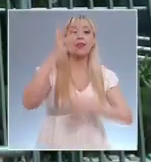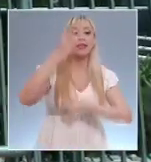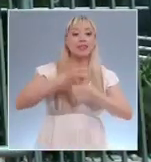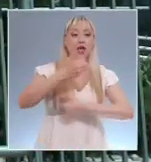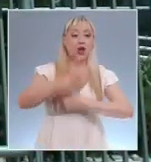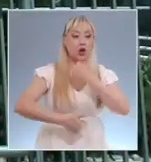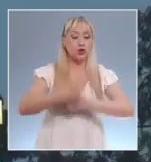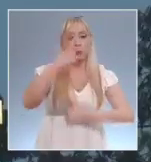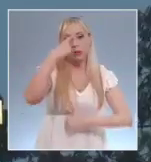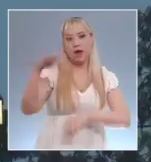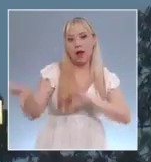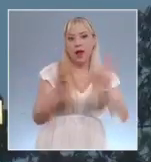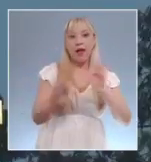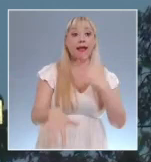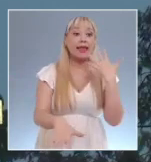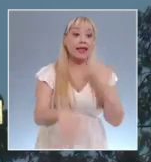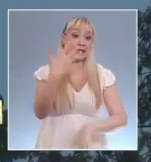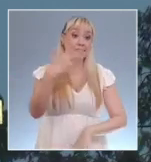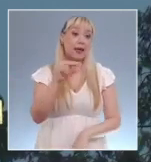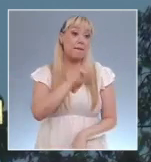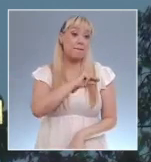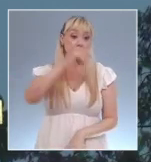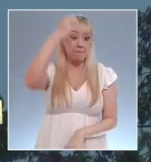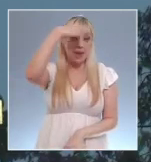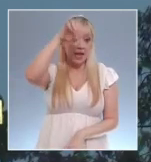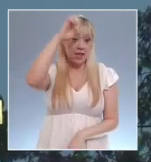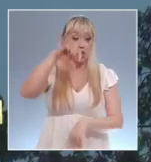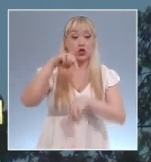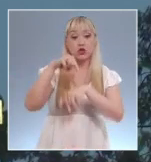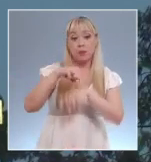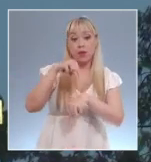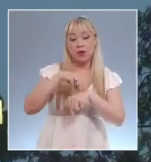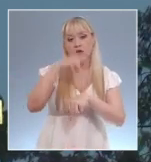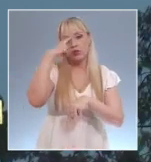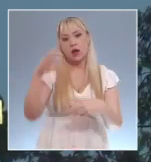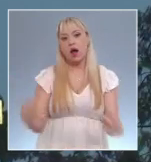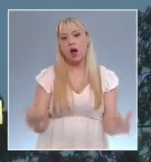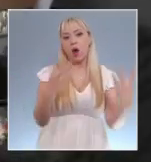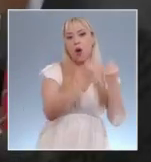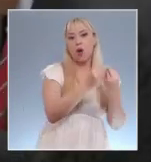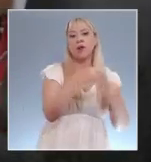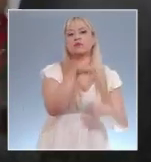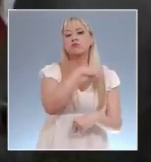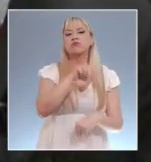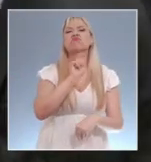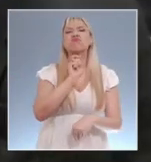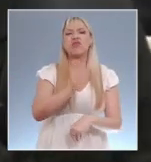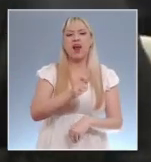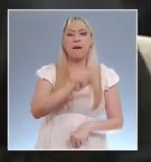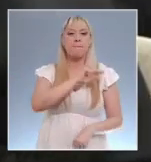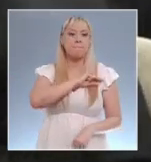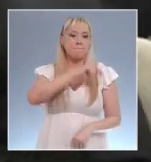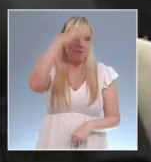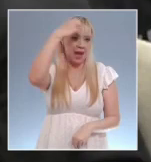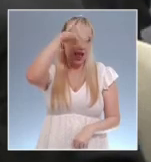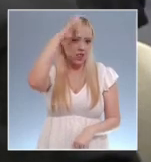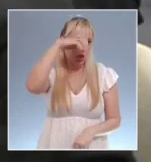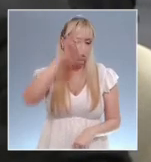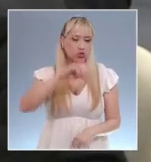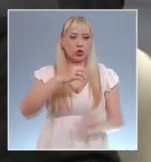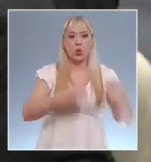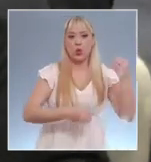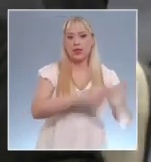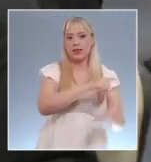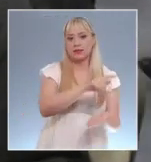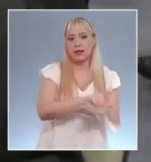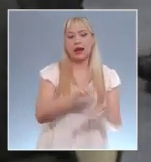peritos médicos que serán adscritos a la unidad de peritos judiciales. 8 plazas serán para mujeres y 7 para hombres. Las